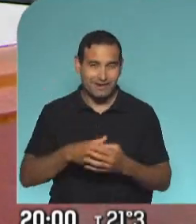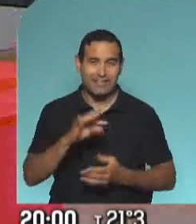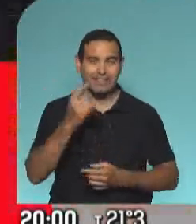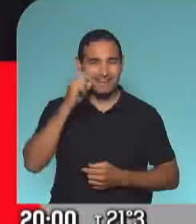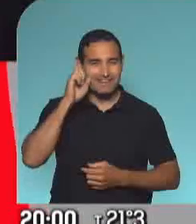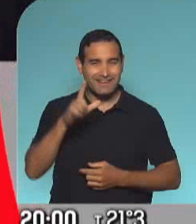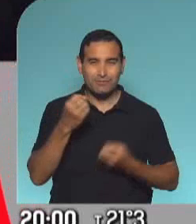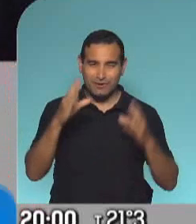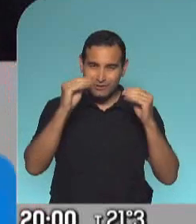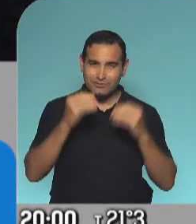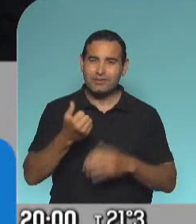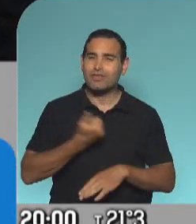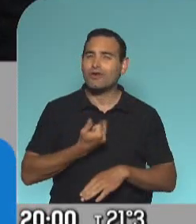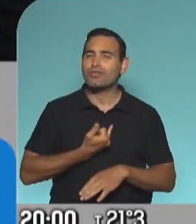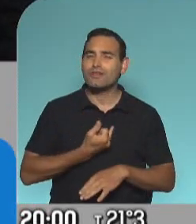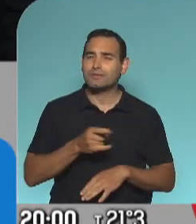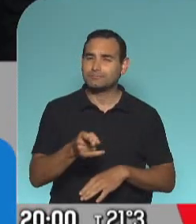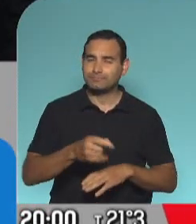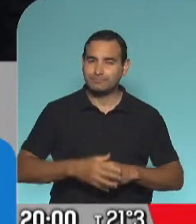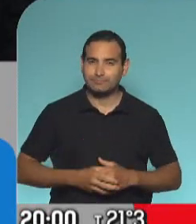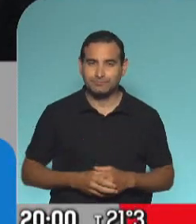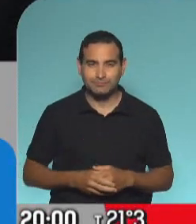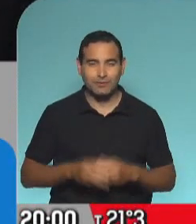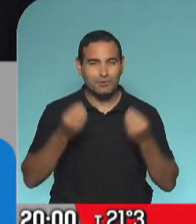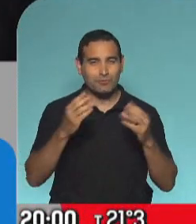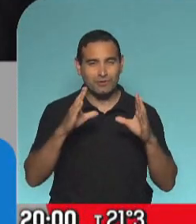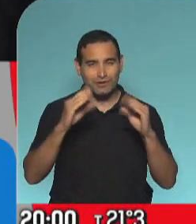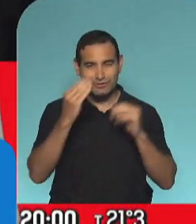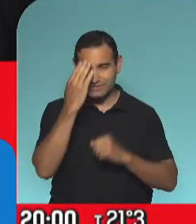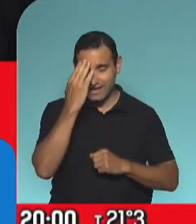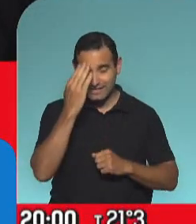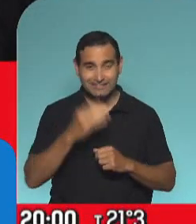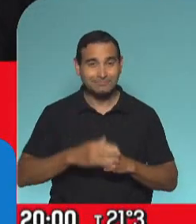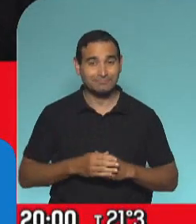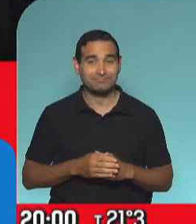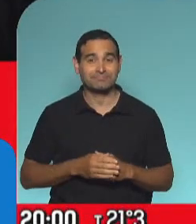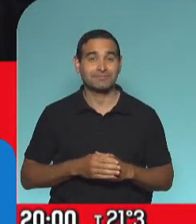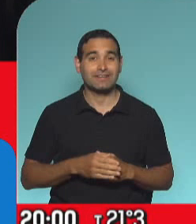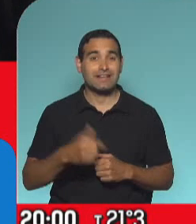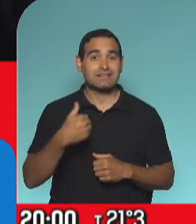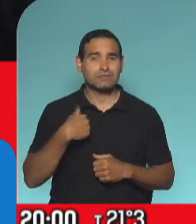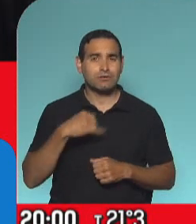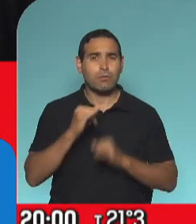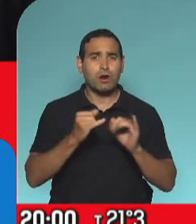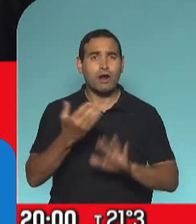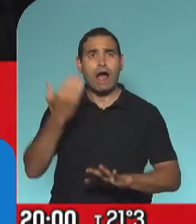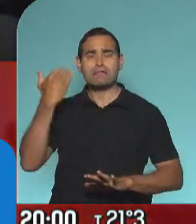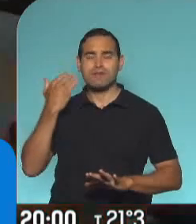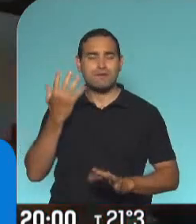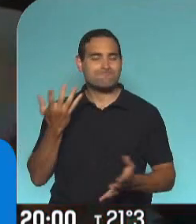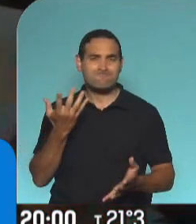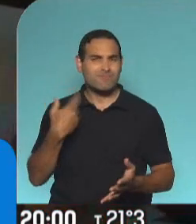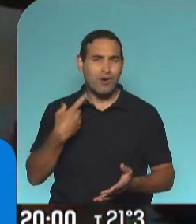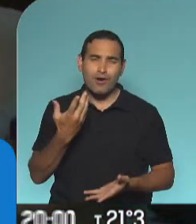estás? Buenas noches. Contanos dónde estás. Ale, buenas noches. Y sabés que yo me resisto a hablar en pasado de Diego. Diego